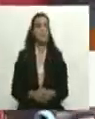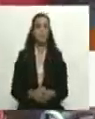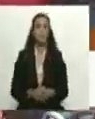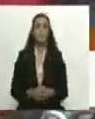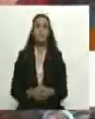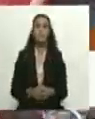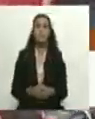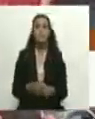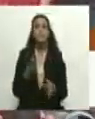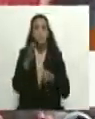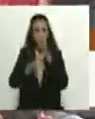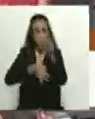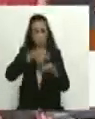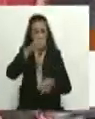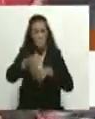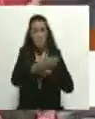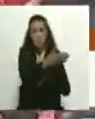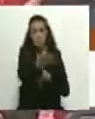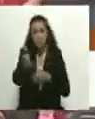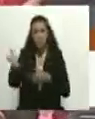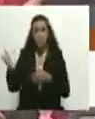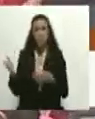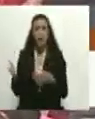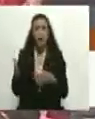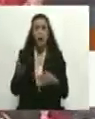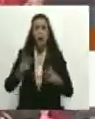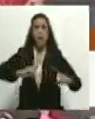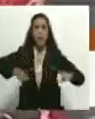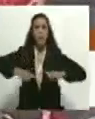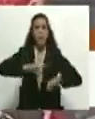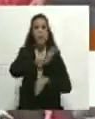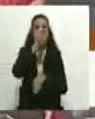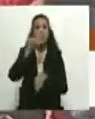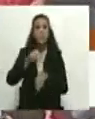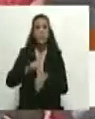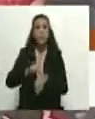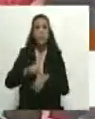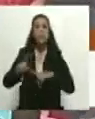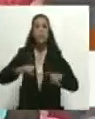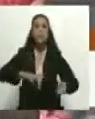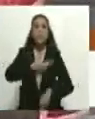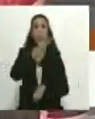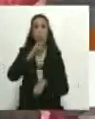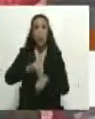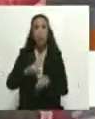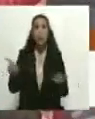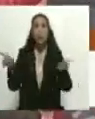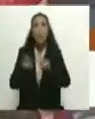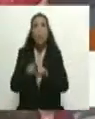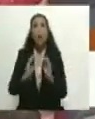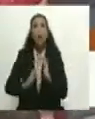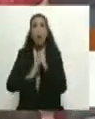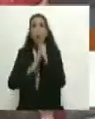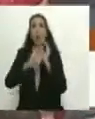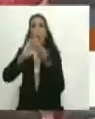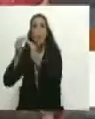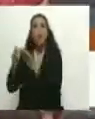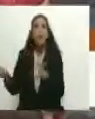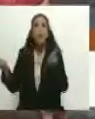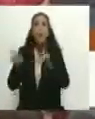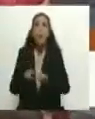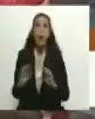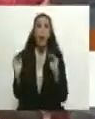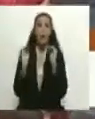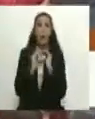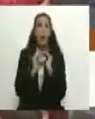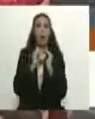Yo les digo, Luis, allá, en la dirección nacional, que la dirección nacional tiene que ser como los jefes de calle. Los jefes de